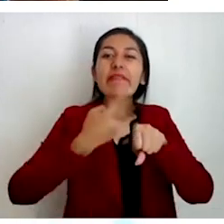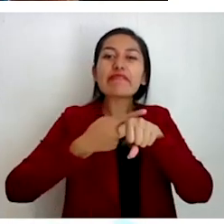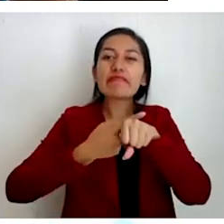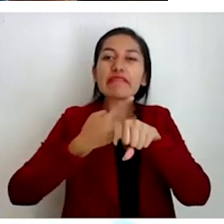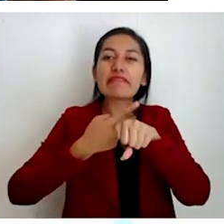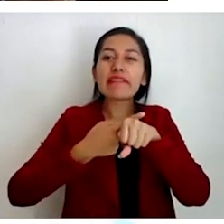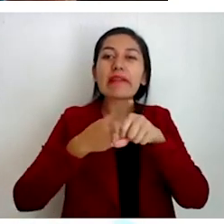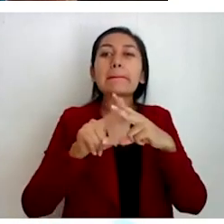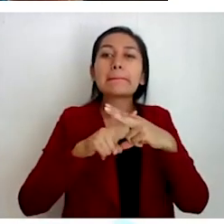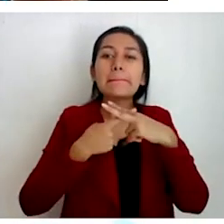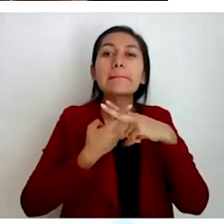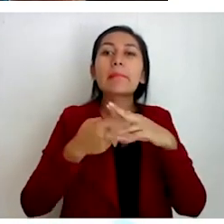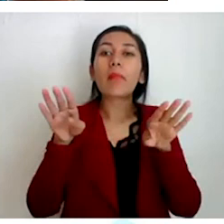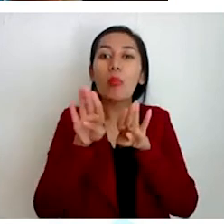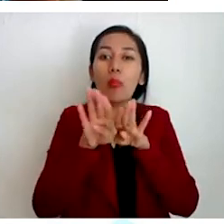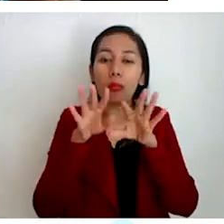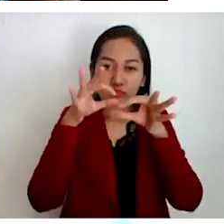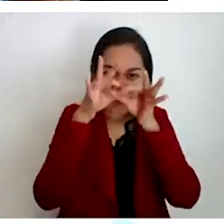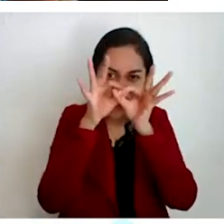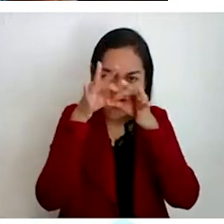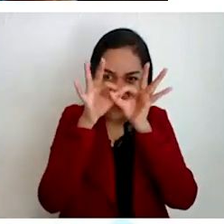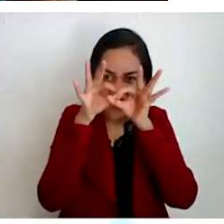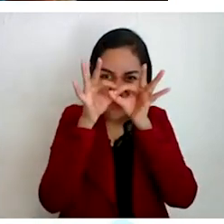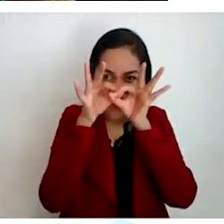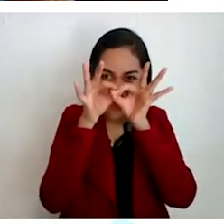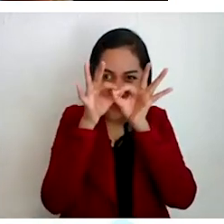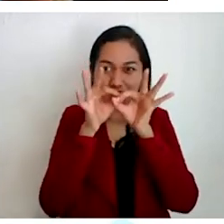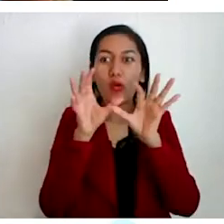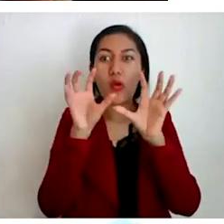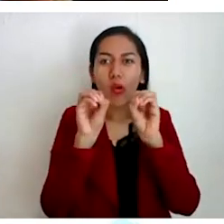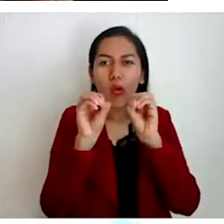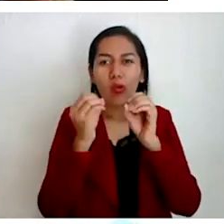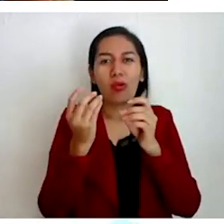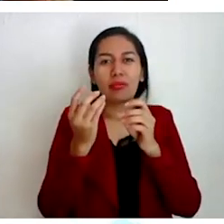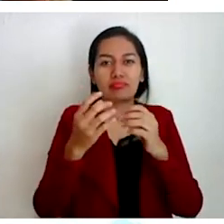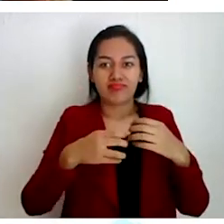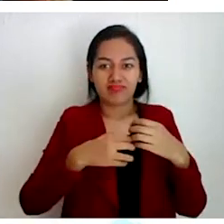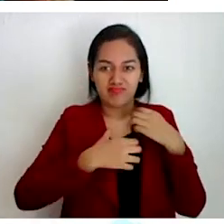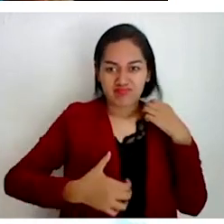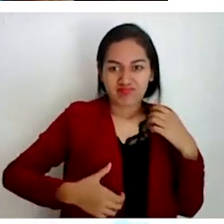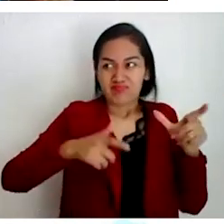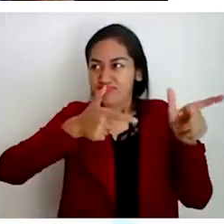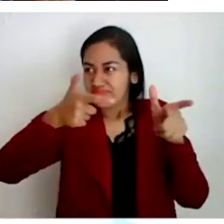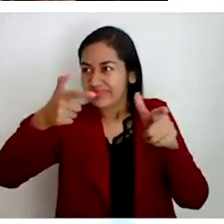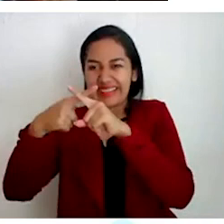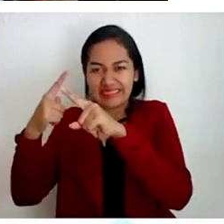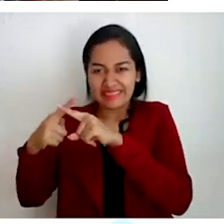estas armas tan químicas, novedosas. Ajá, exactamente. Y bueno, sí, el